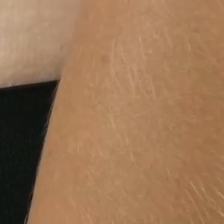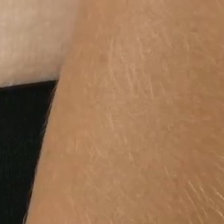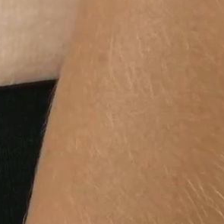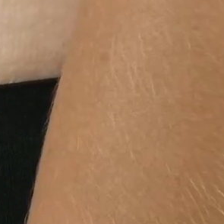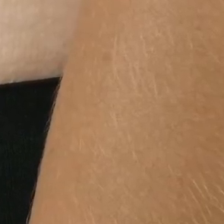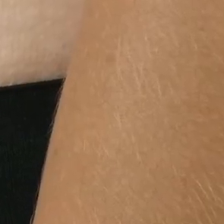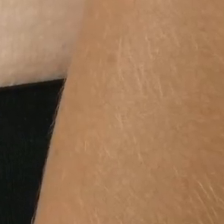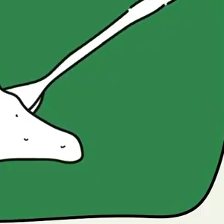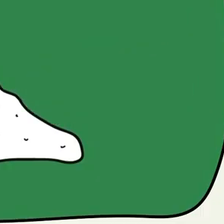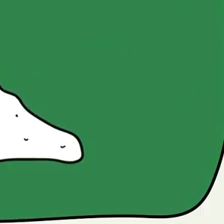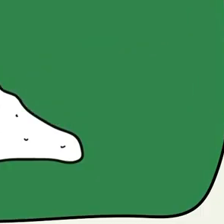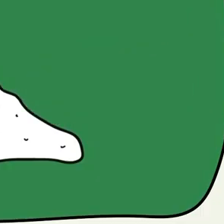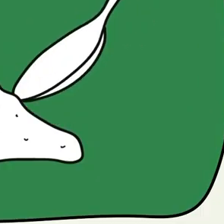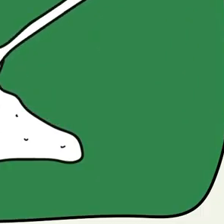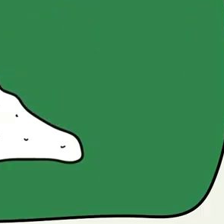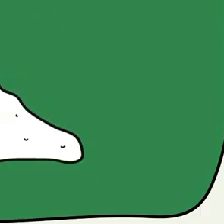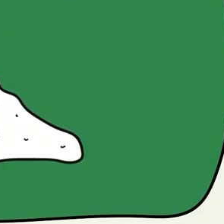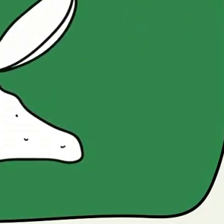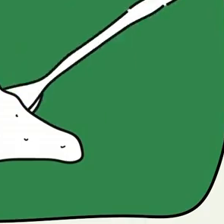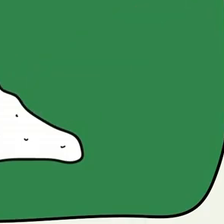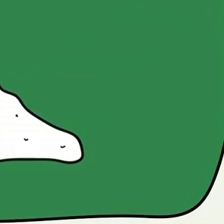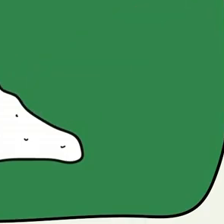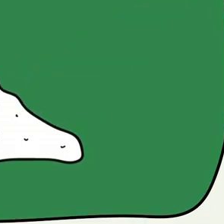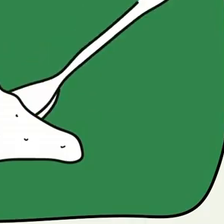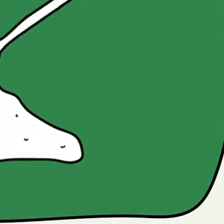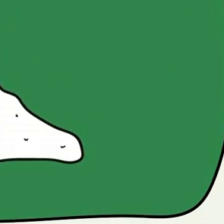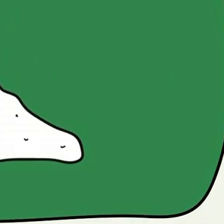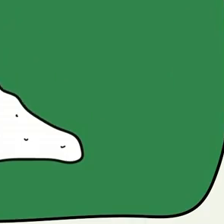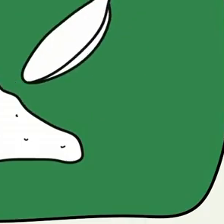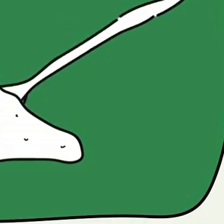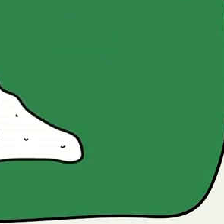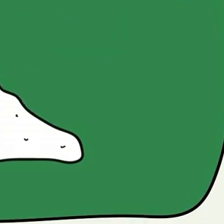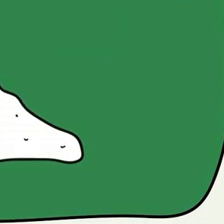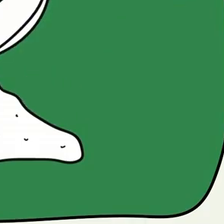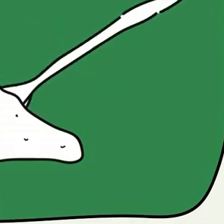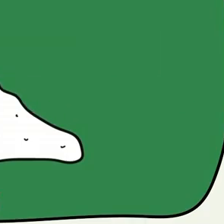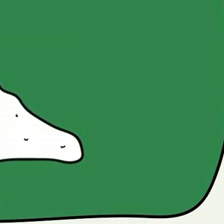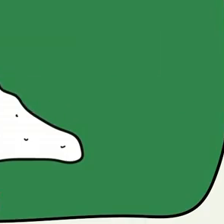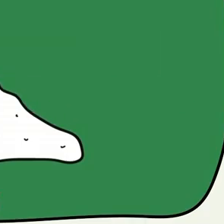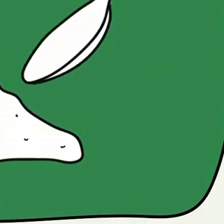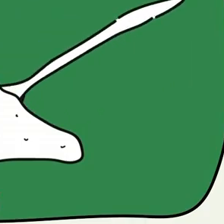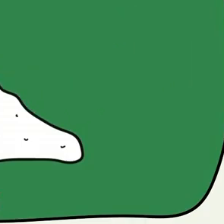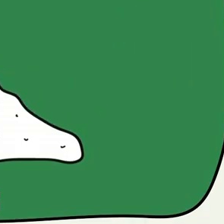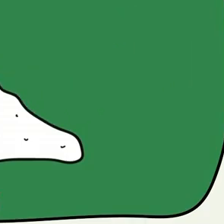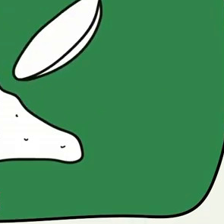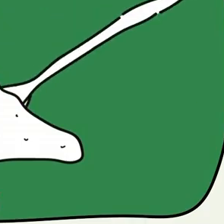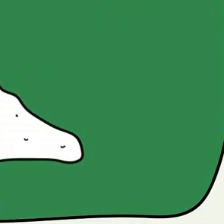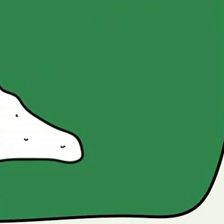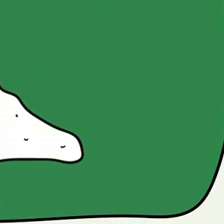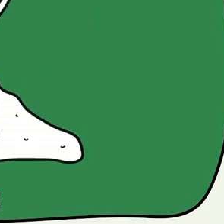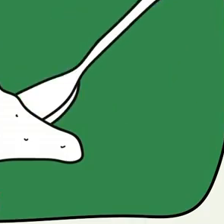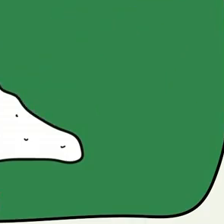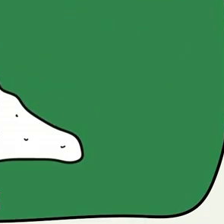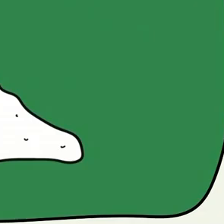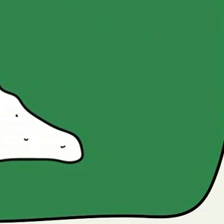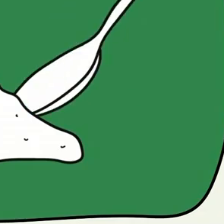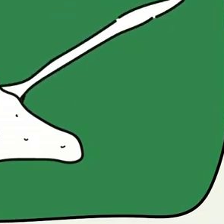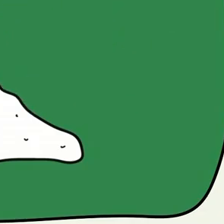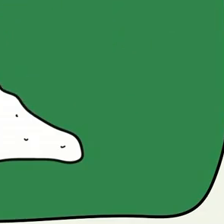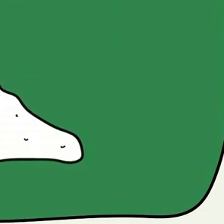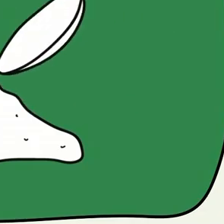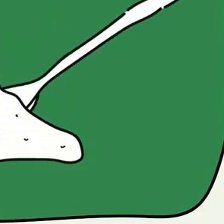nutrirnos, nos enferman. Por ejemplo, en promedio, un refresco normal tiene unos 60 gramos de azúcar por